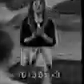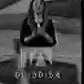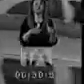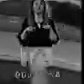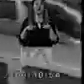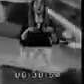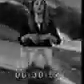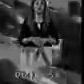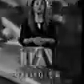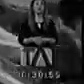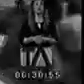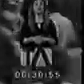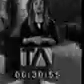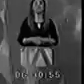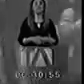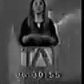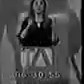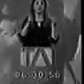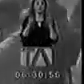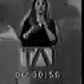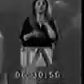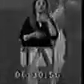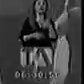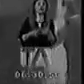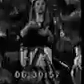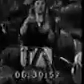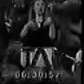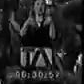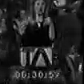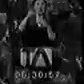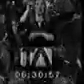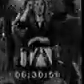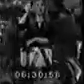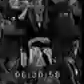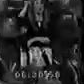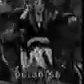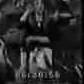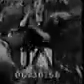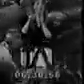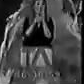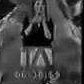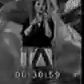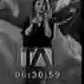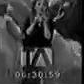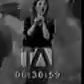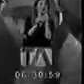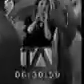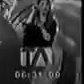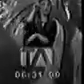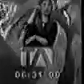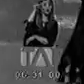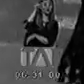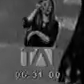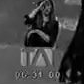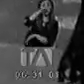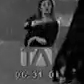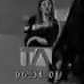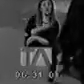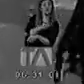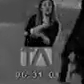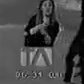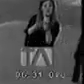partes. El inesperado giro en los procesos judiciales que emprendió el gobierno de Correa contra sus opositores y protagonistas de la revuelta